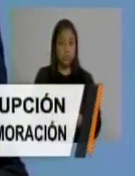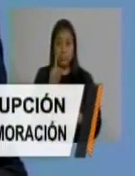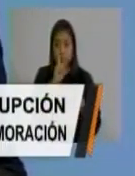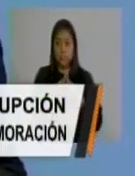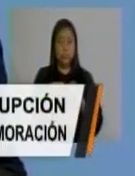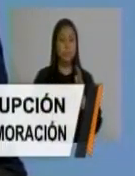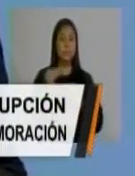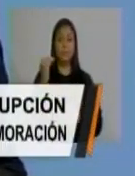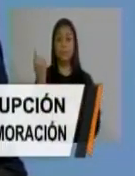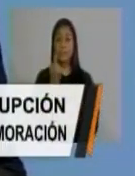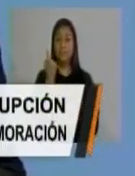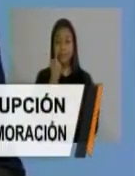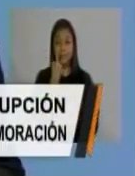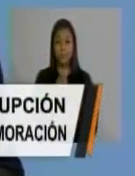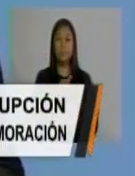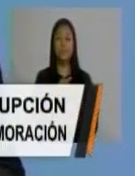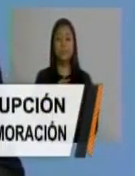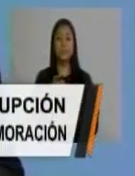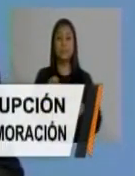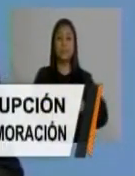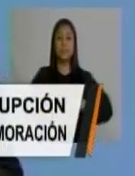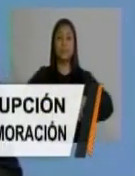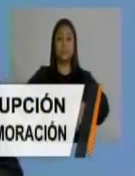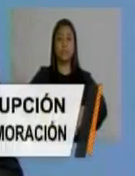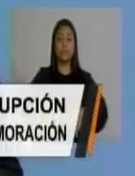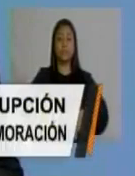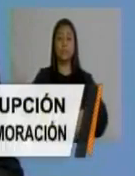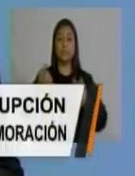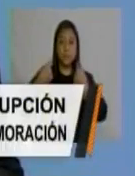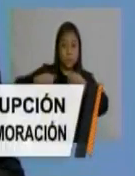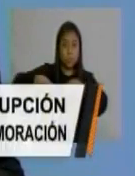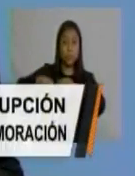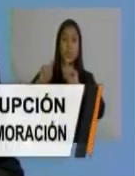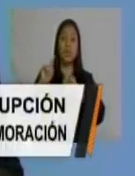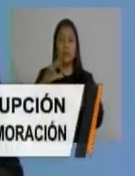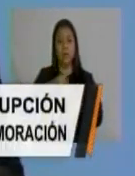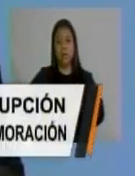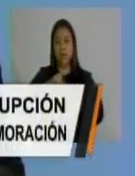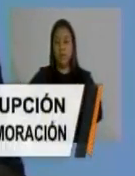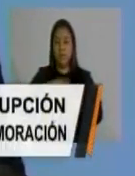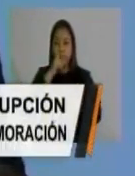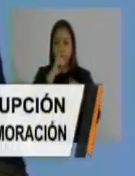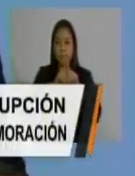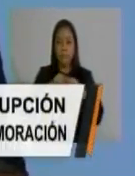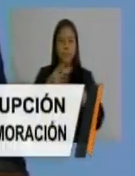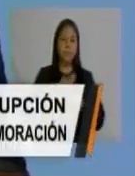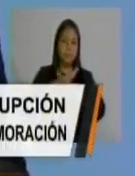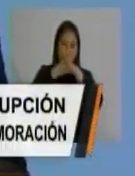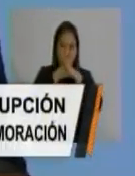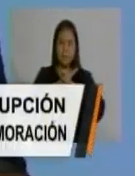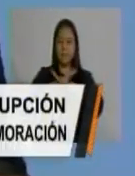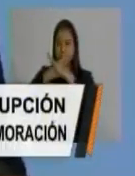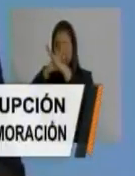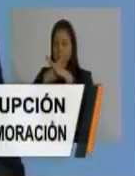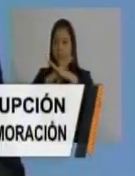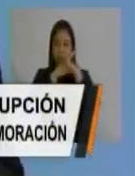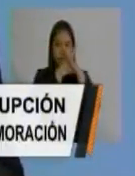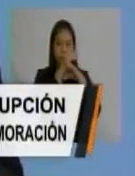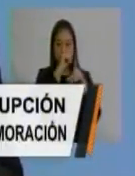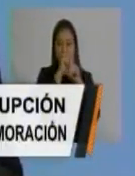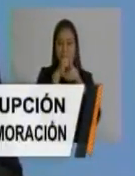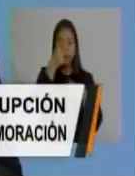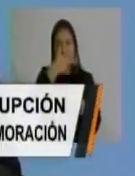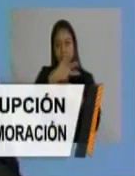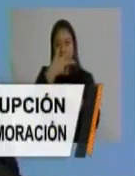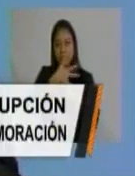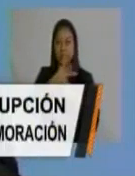de los principales problemas estructurales que durante largo tiempo ha frenado la consecución de la